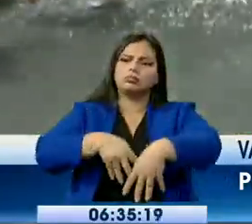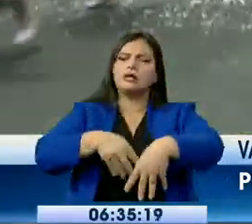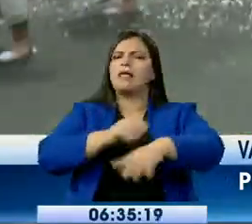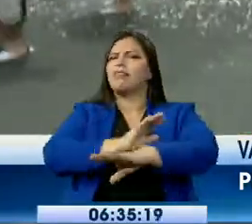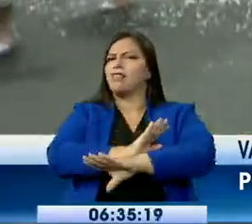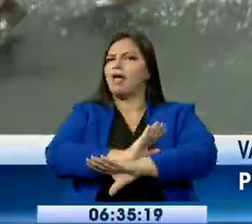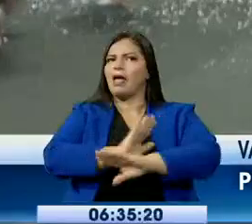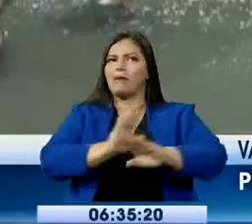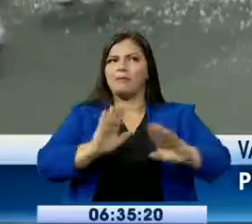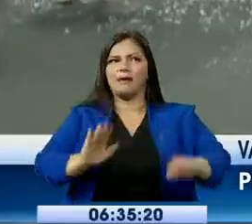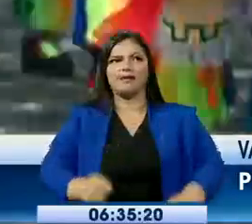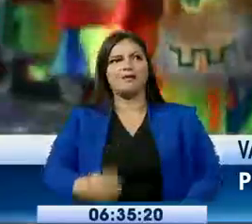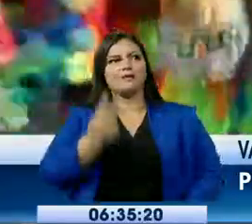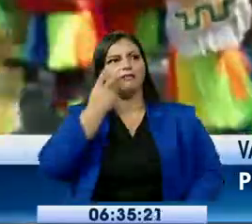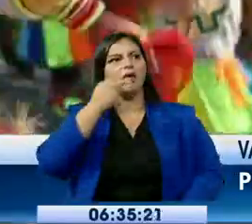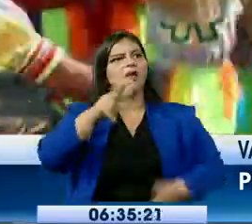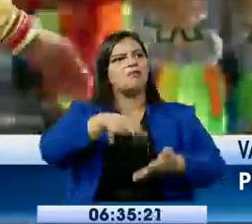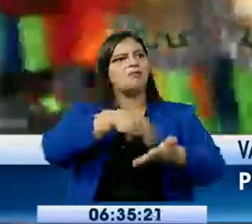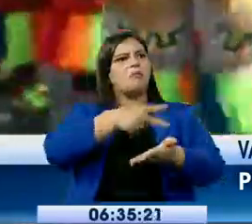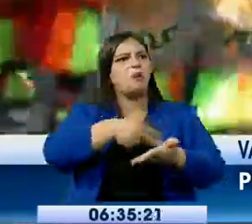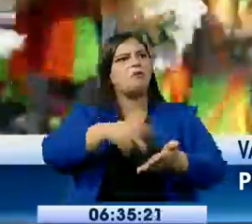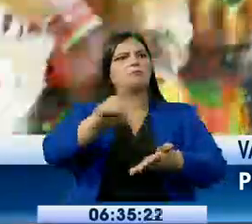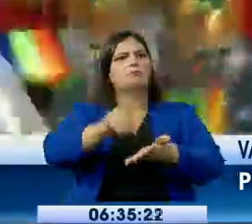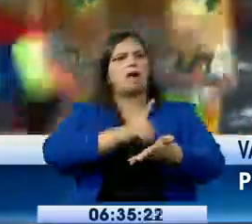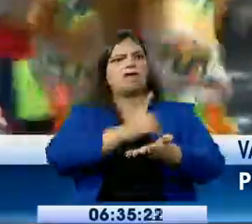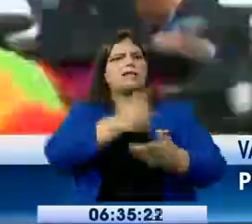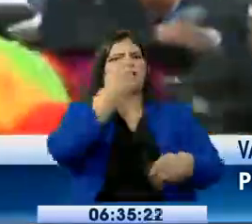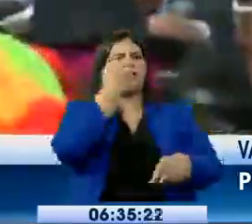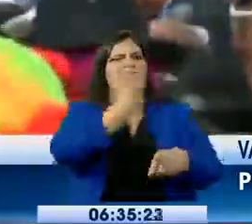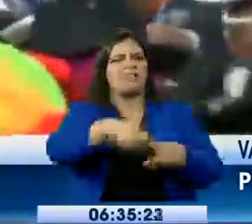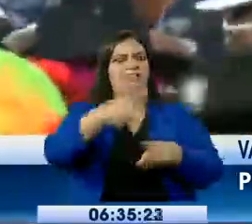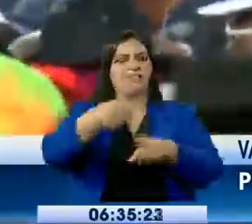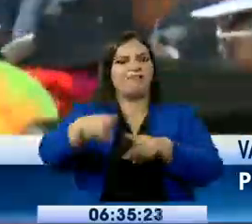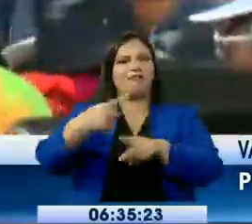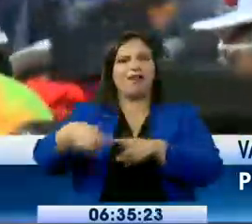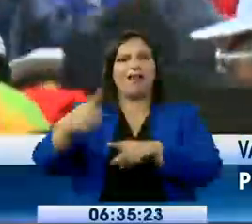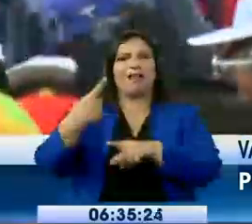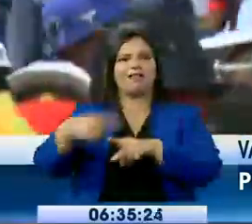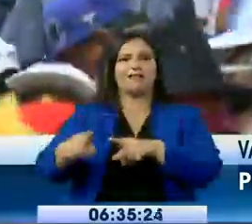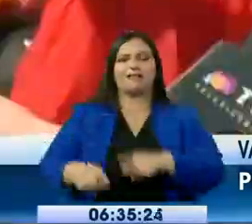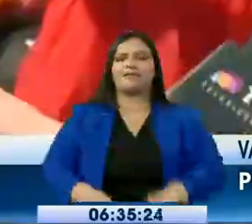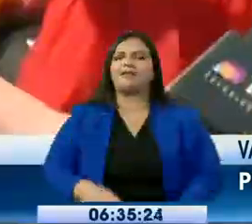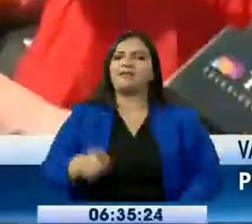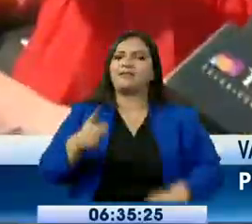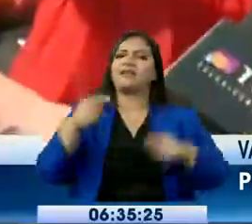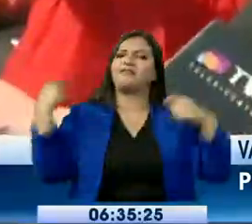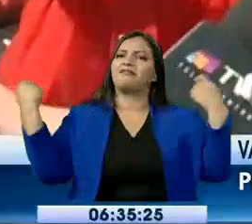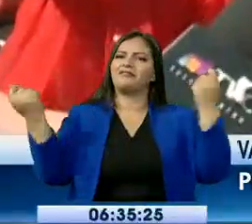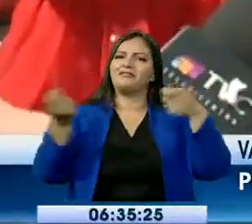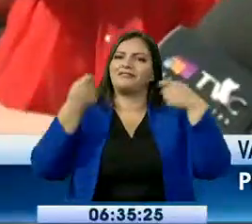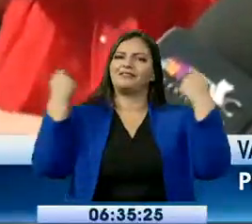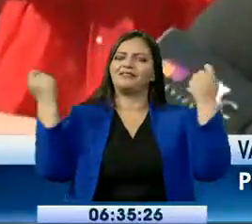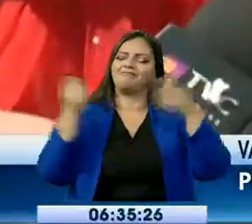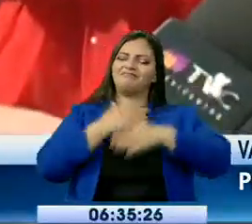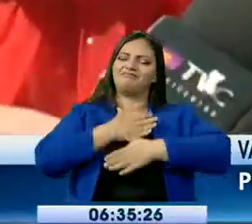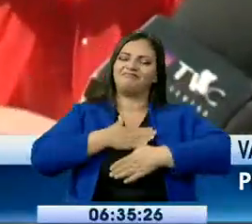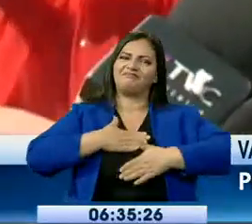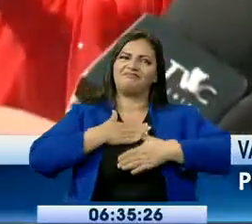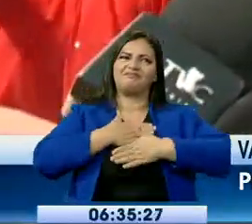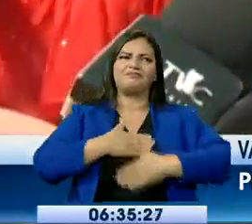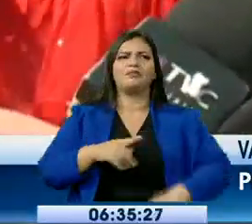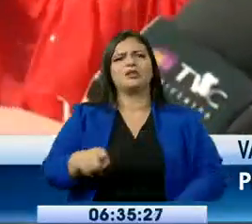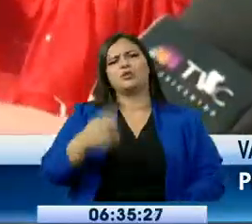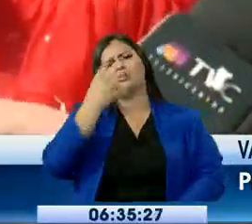ritmo de bandas de pueblo, comparsas y más, disfrutaron de estas fiestas. Oh, me parece una cosa muy